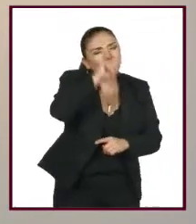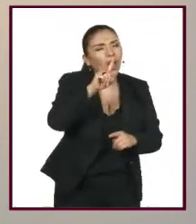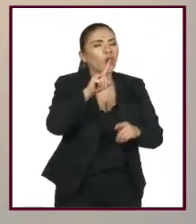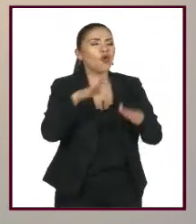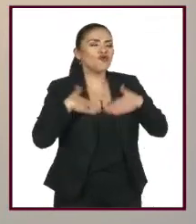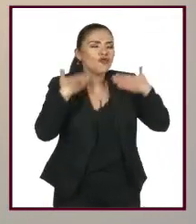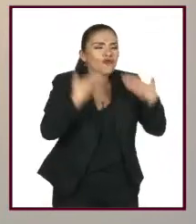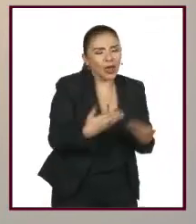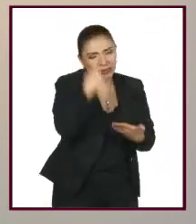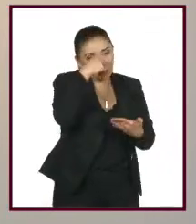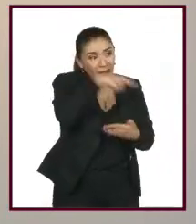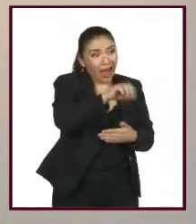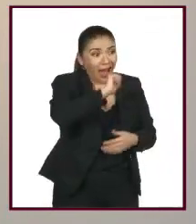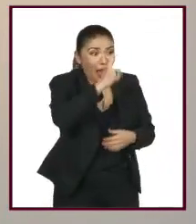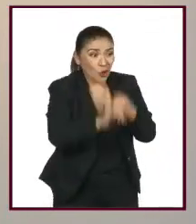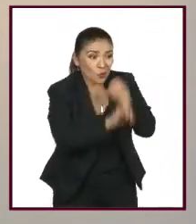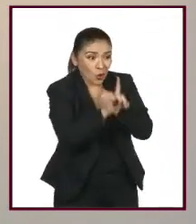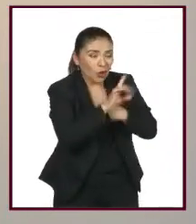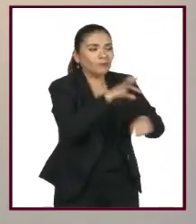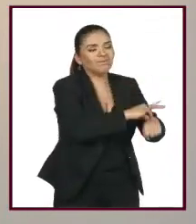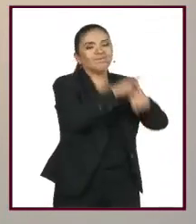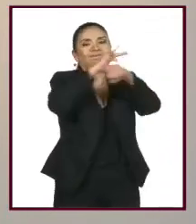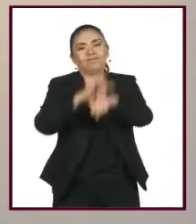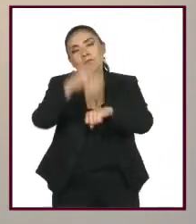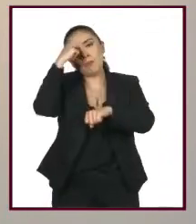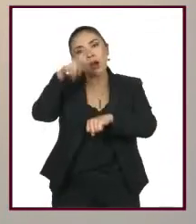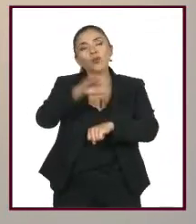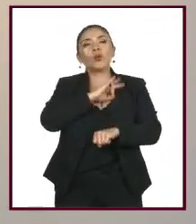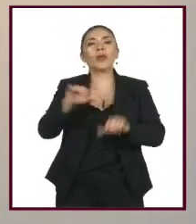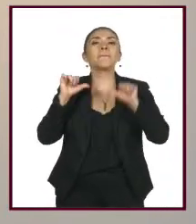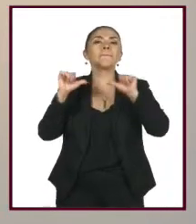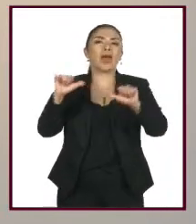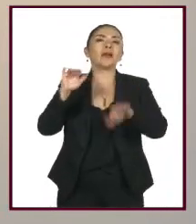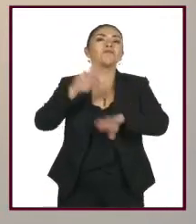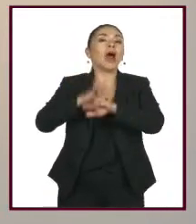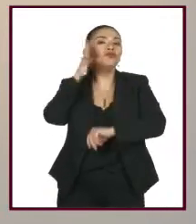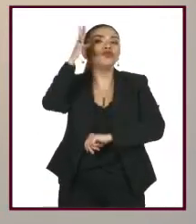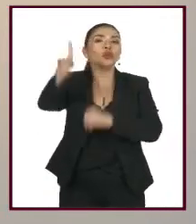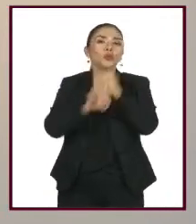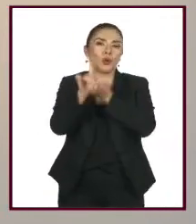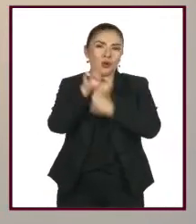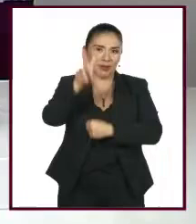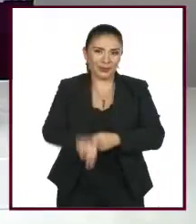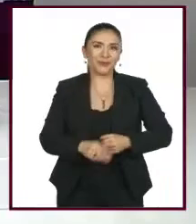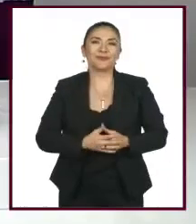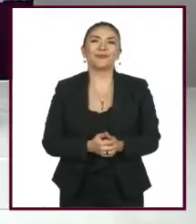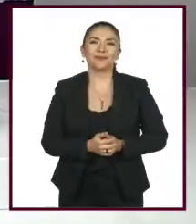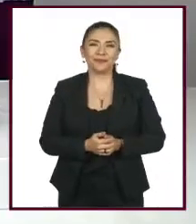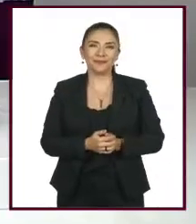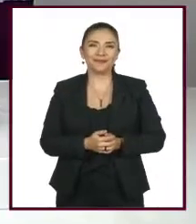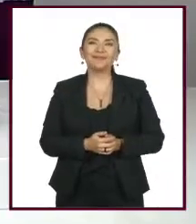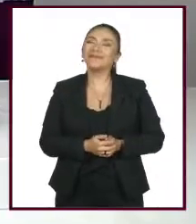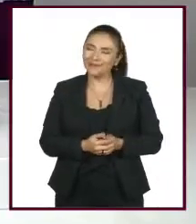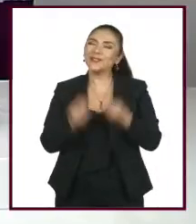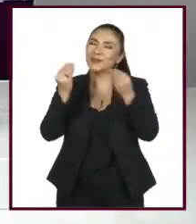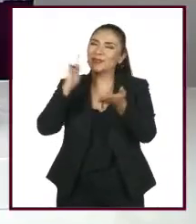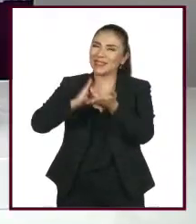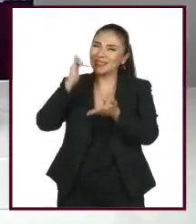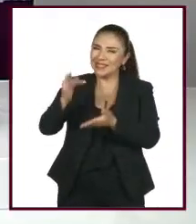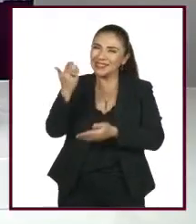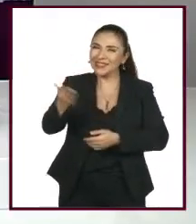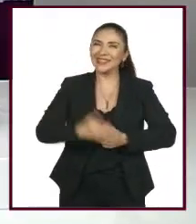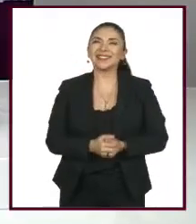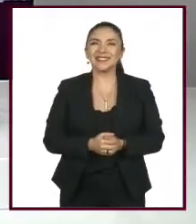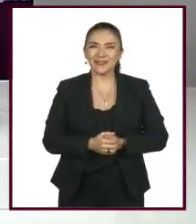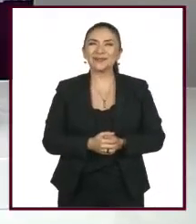poder canalizar de forma oportuna para evitar que las consecuencias sean más graves. Doctor, muchas